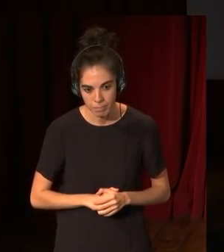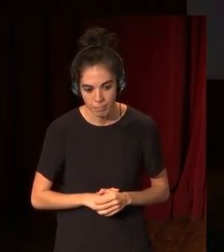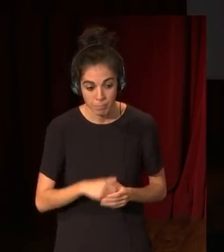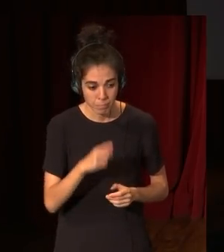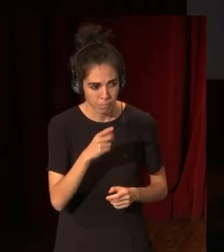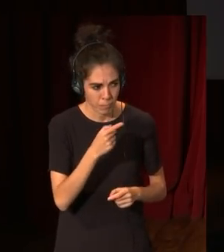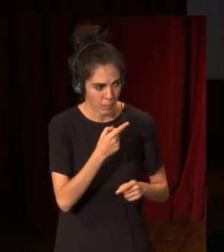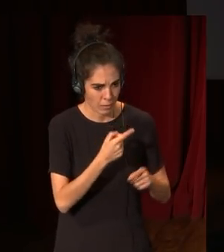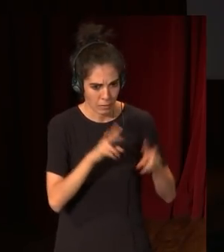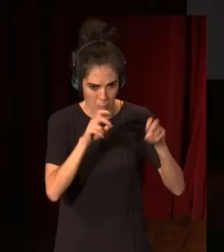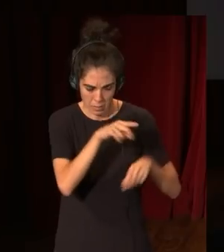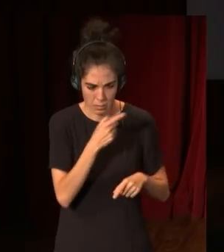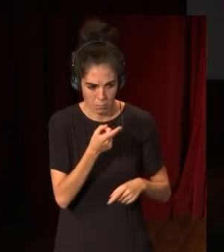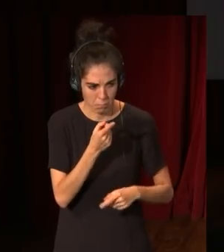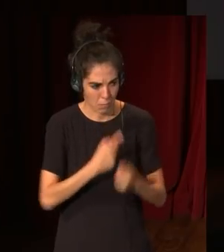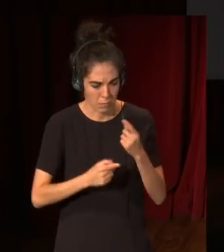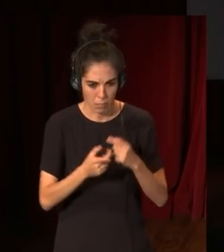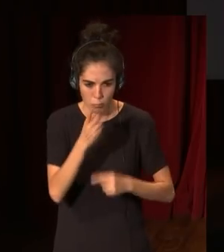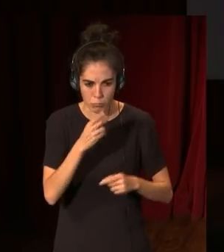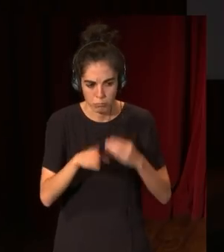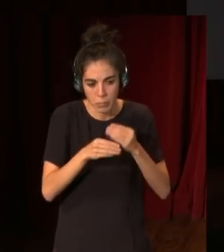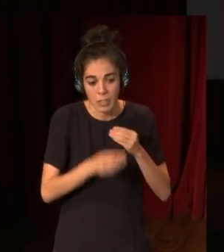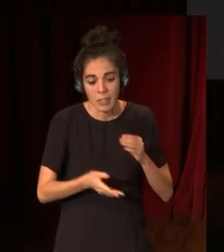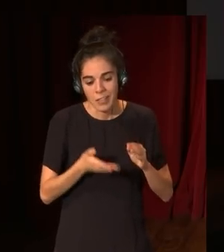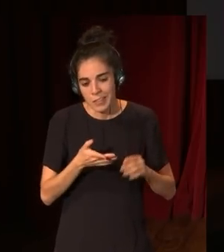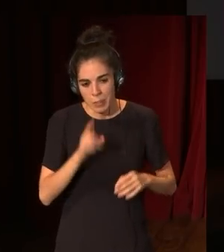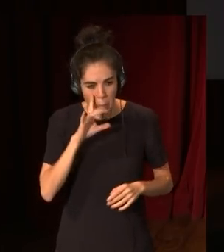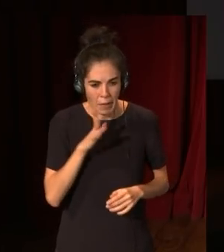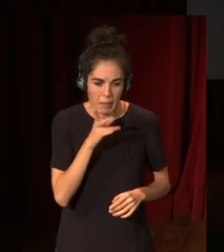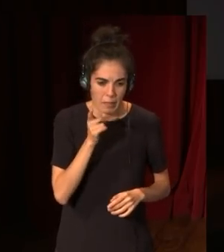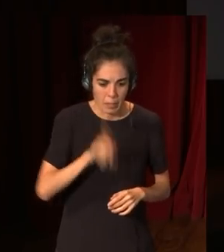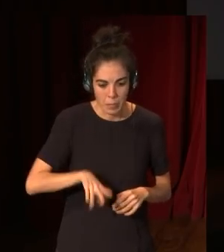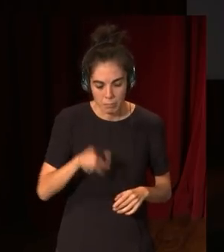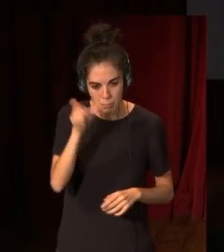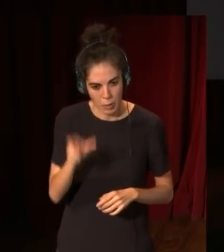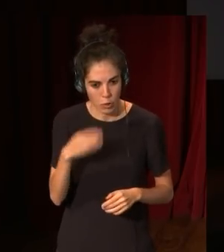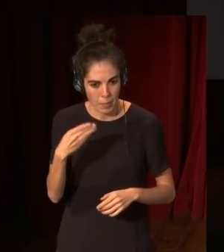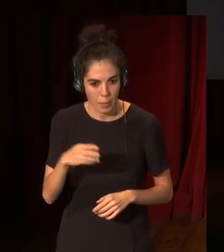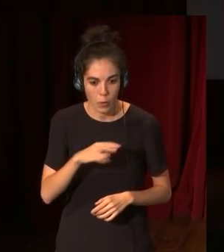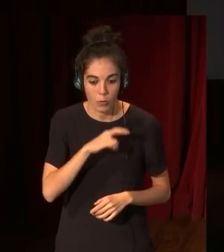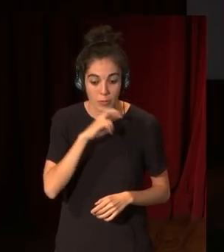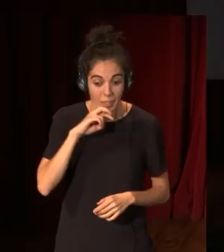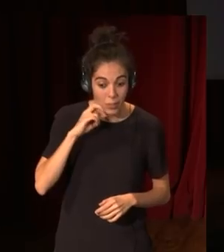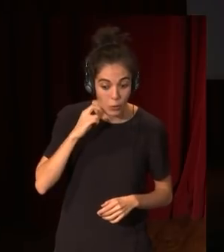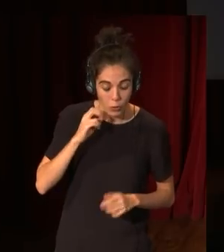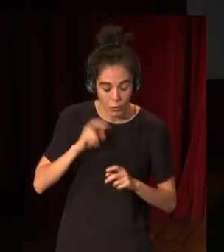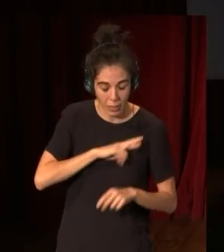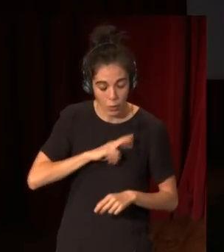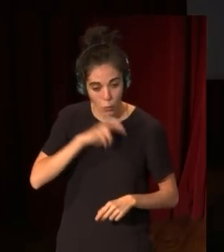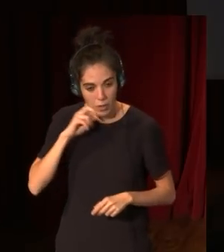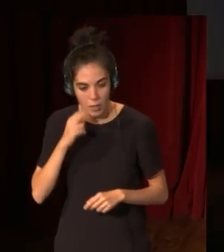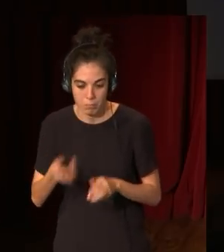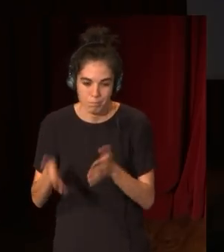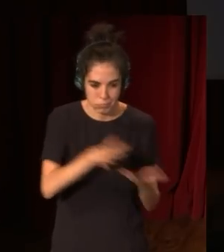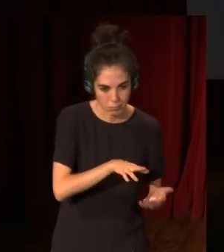adelante muy probablemente indican que él también era un juego converso del converso que se vio obligado